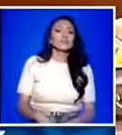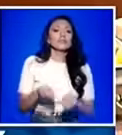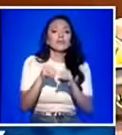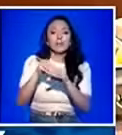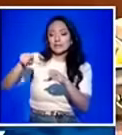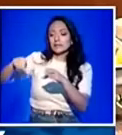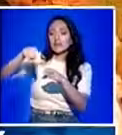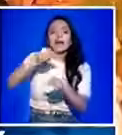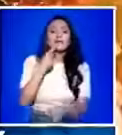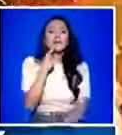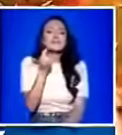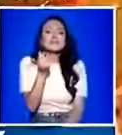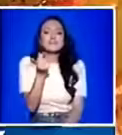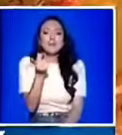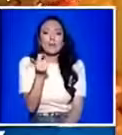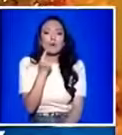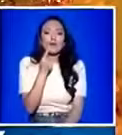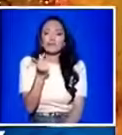aderezo